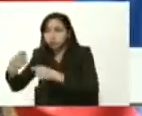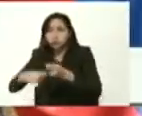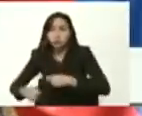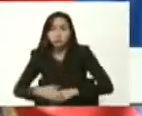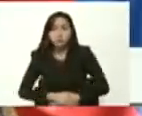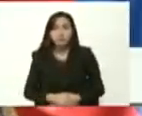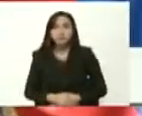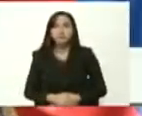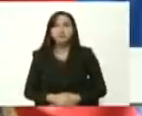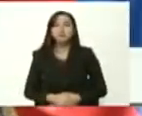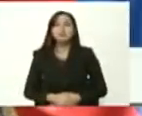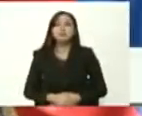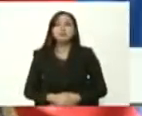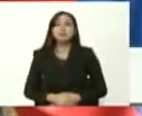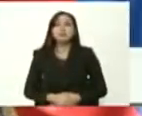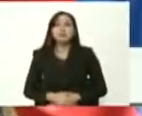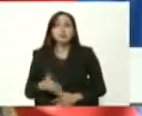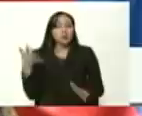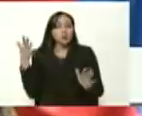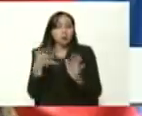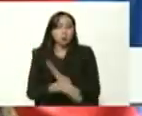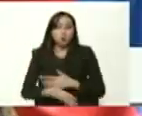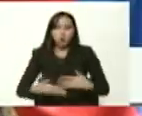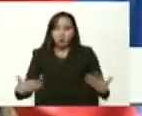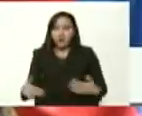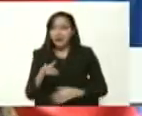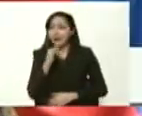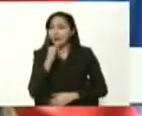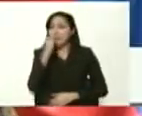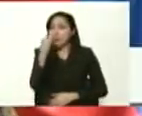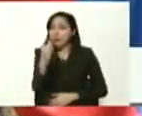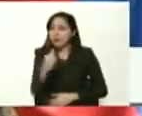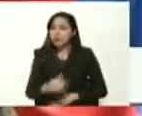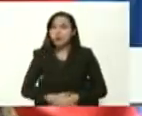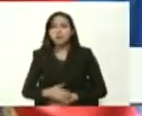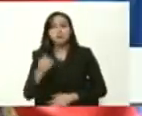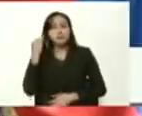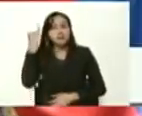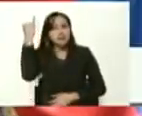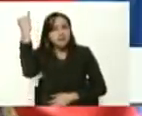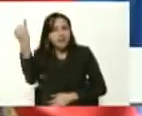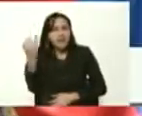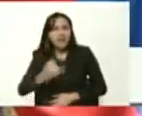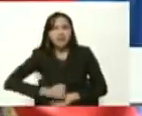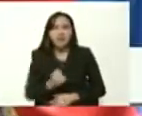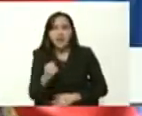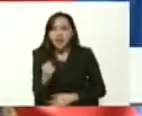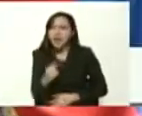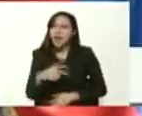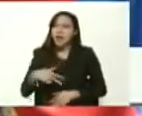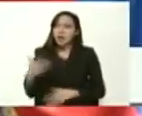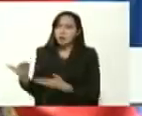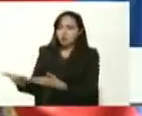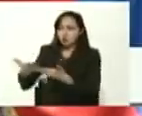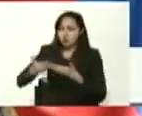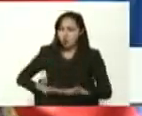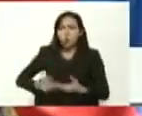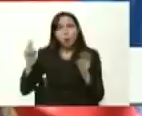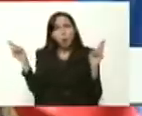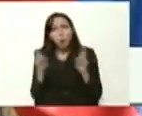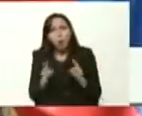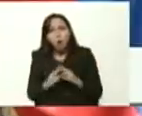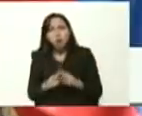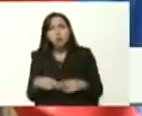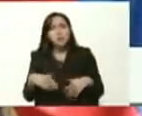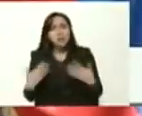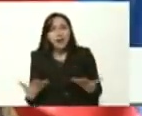Adicionalmente, a través de información de inteligencia, se pudo conocer que el producto